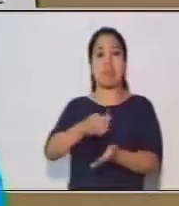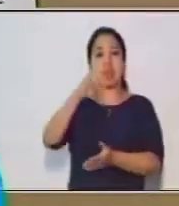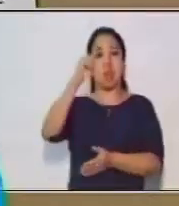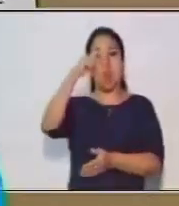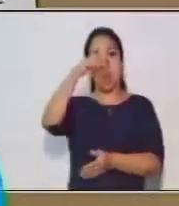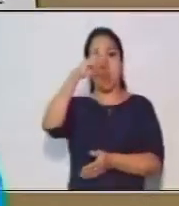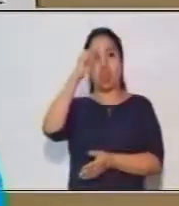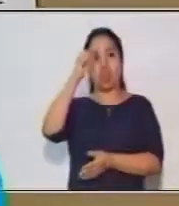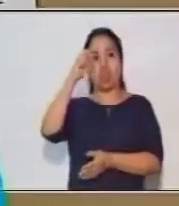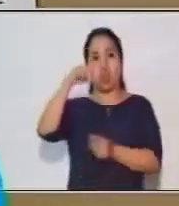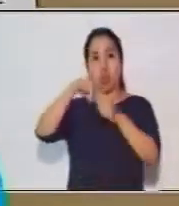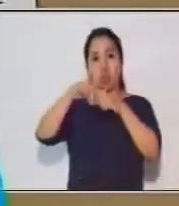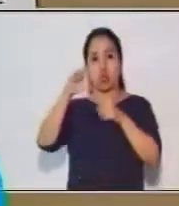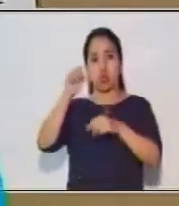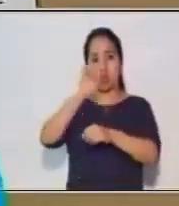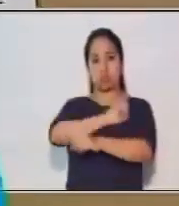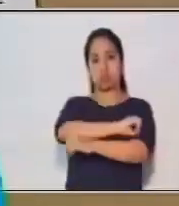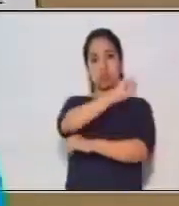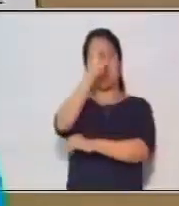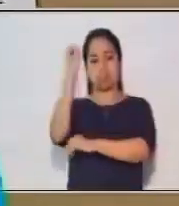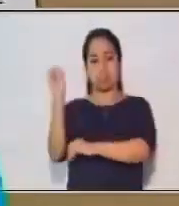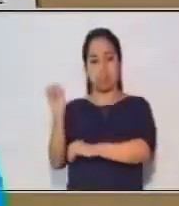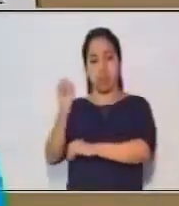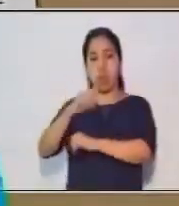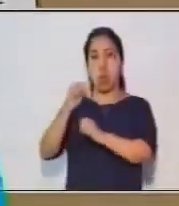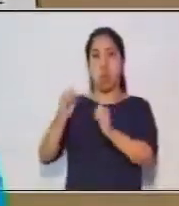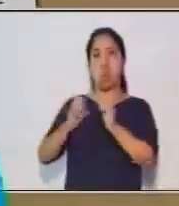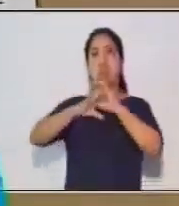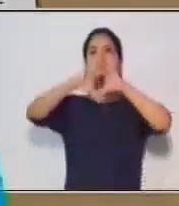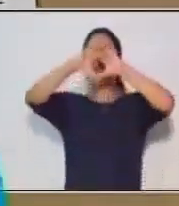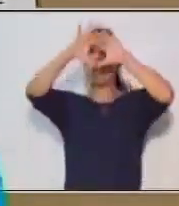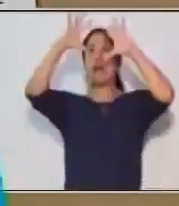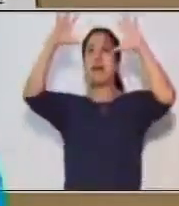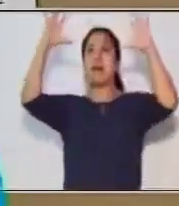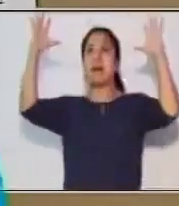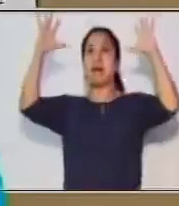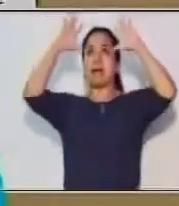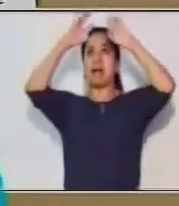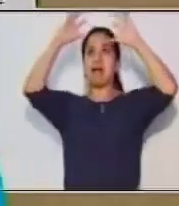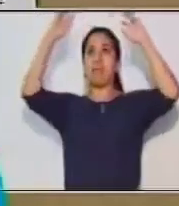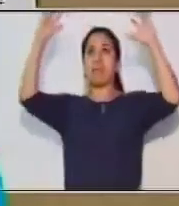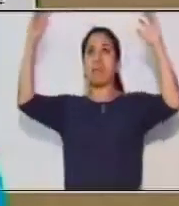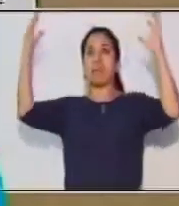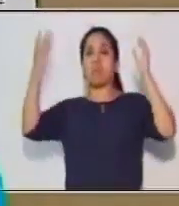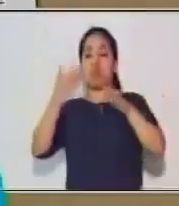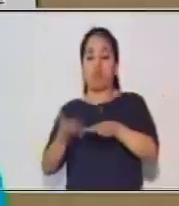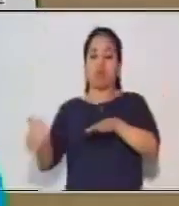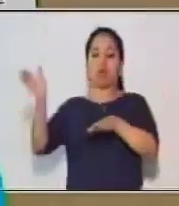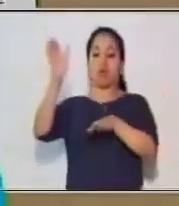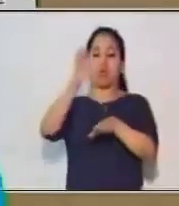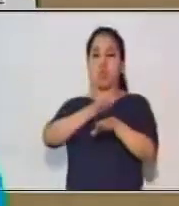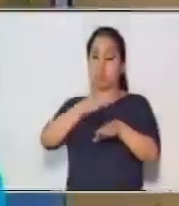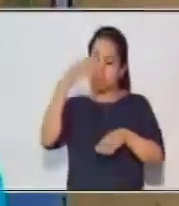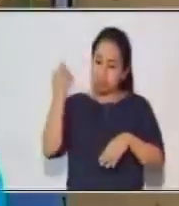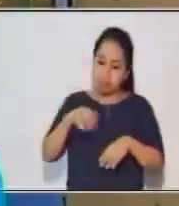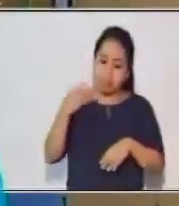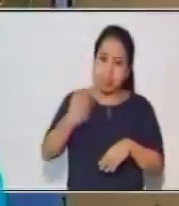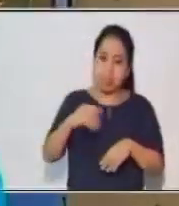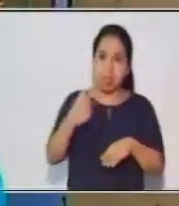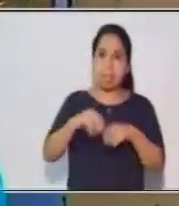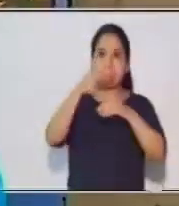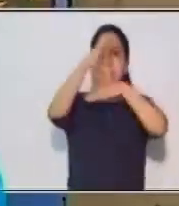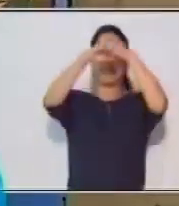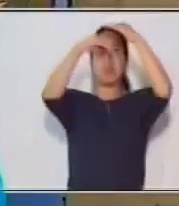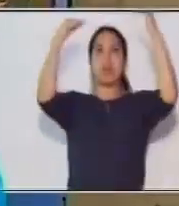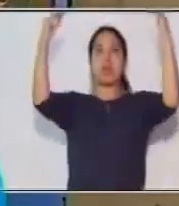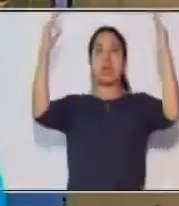otoño, una gran nube cubrió rápidamente el cielo y una